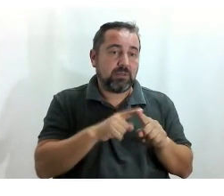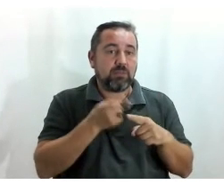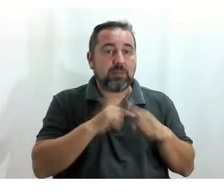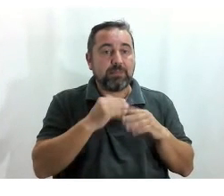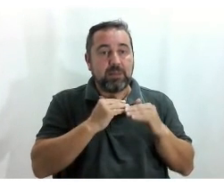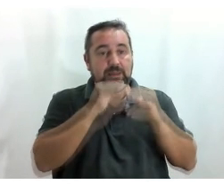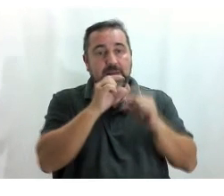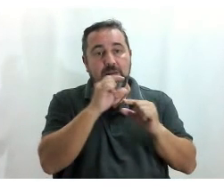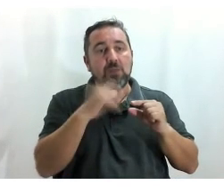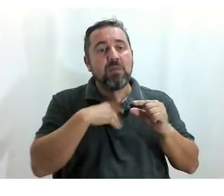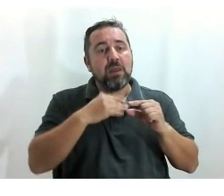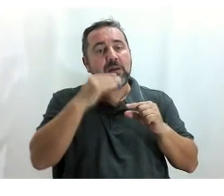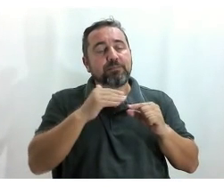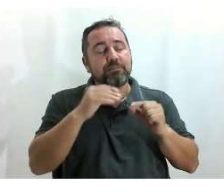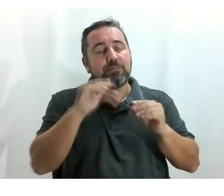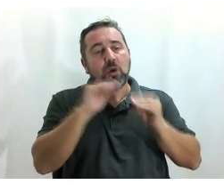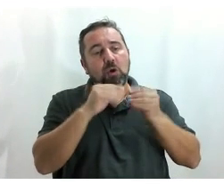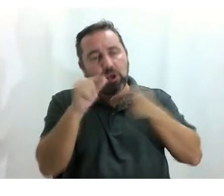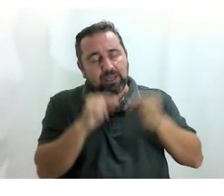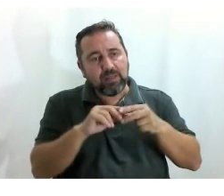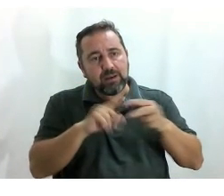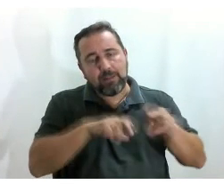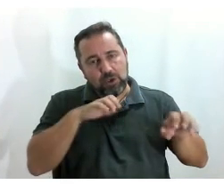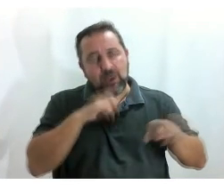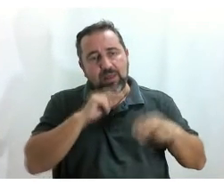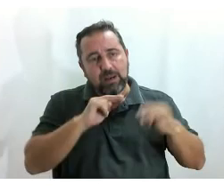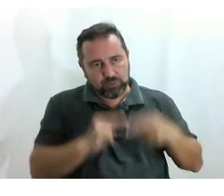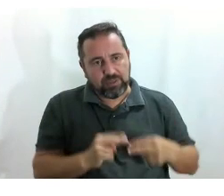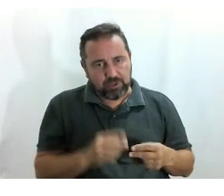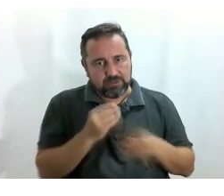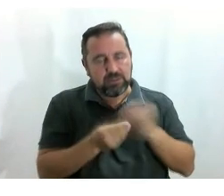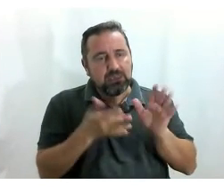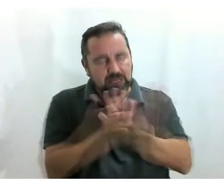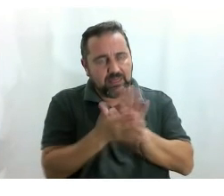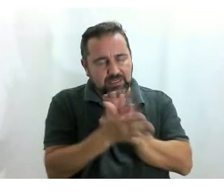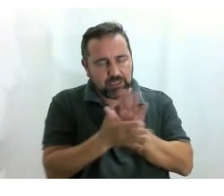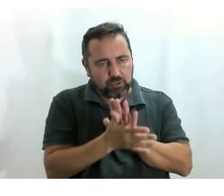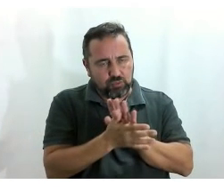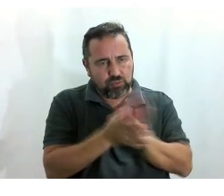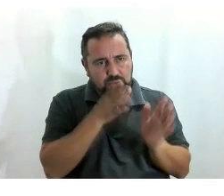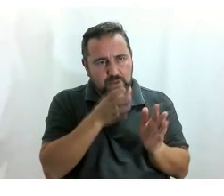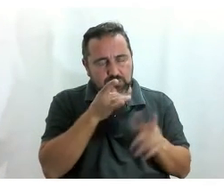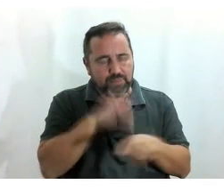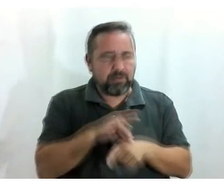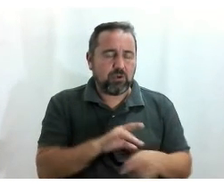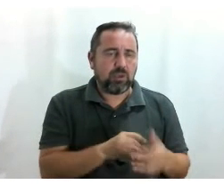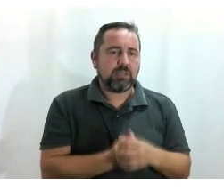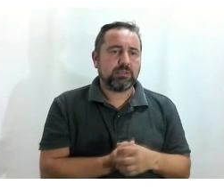arriba, corregir la mayor parte de las mutaciones que se han descrito causantes de patología.